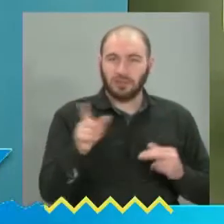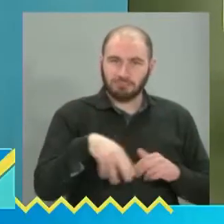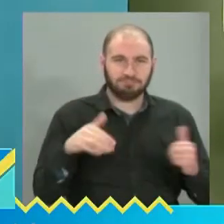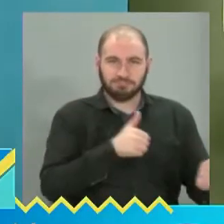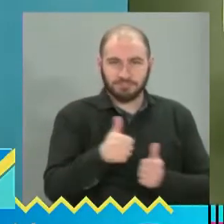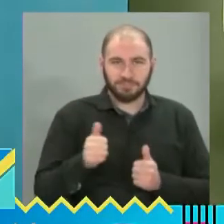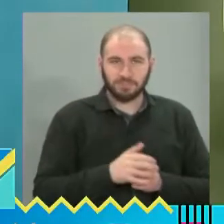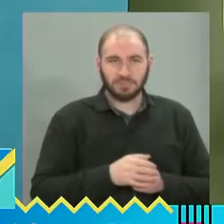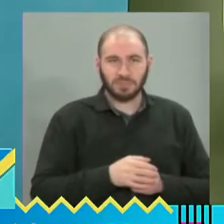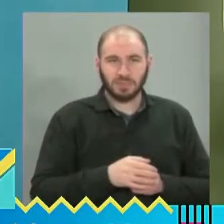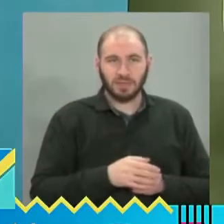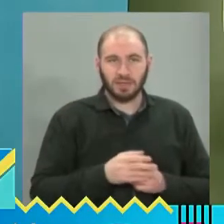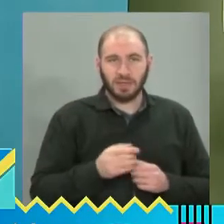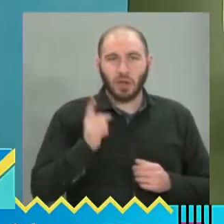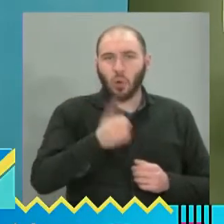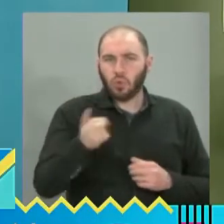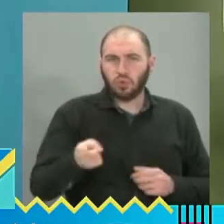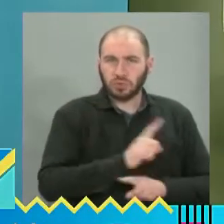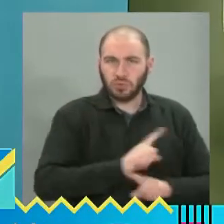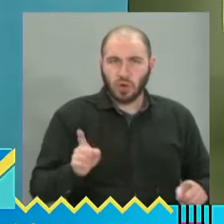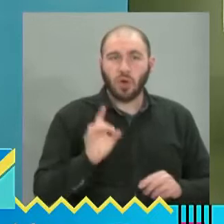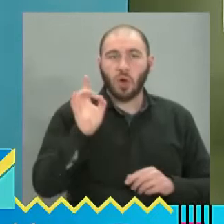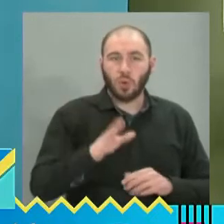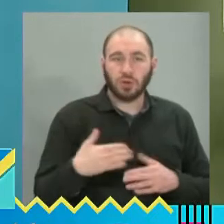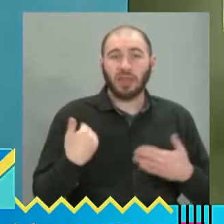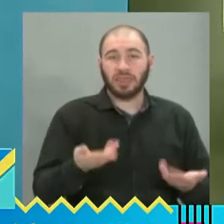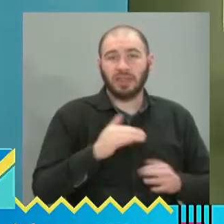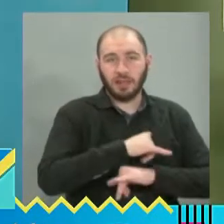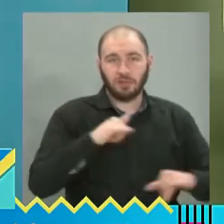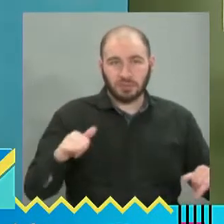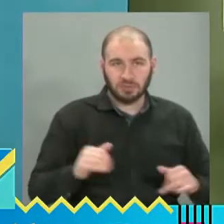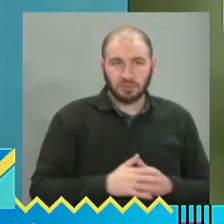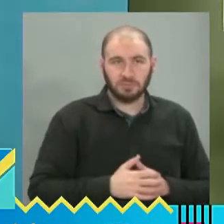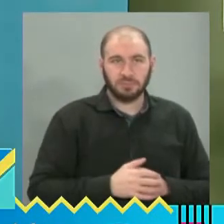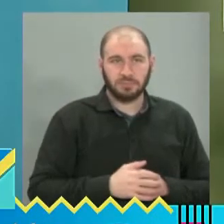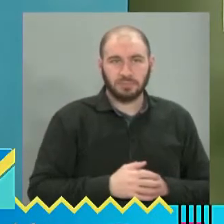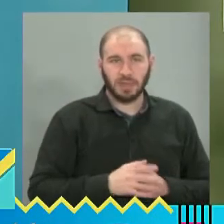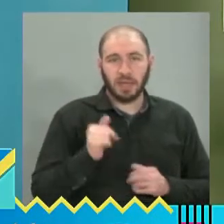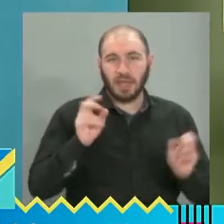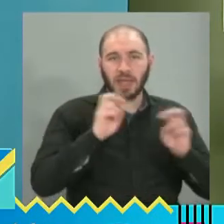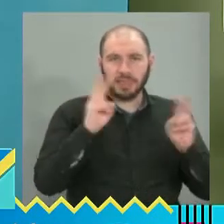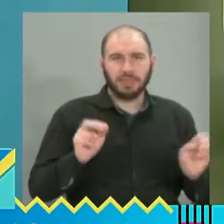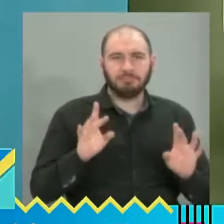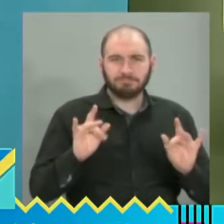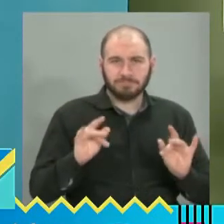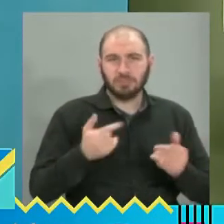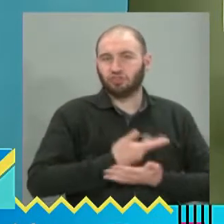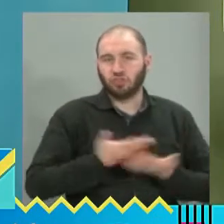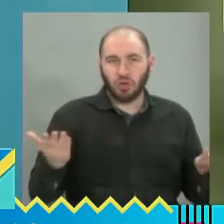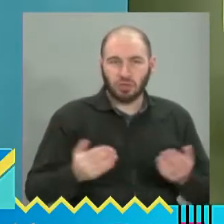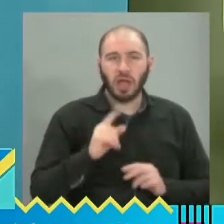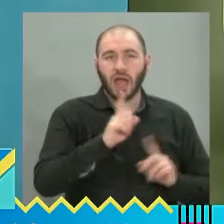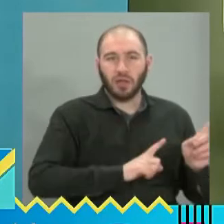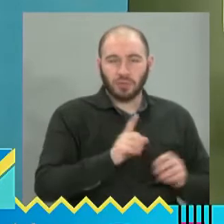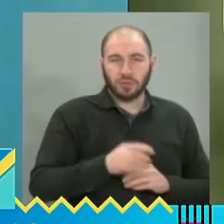bien. Sin ánimo de juzgar a nadie, simplemente proporcionar información. Obviamente que es un tema complejo para todos.